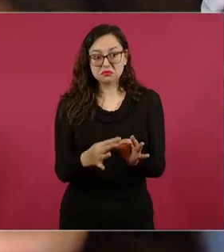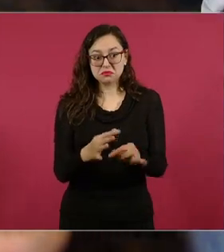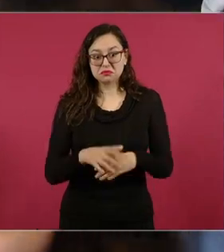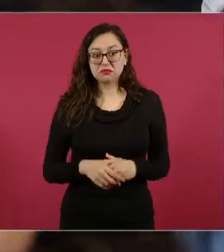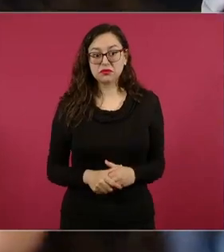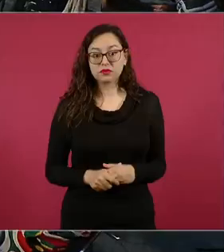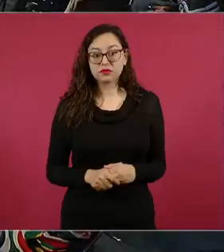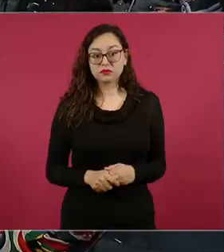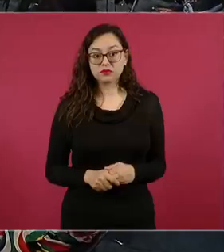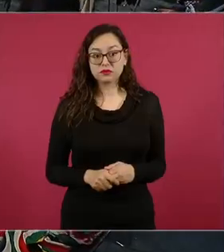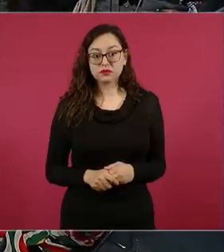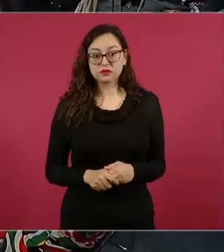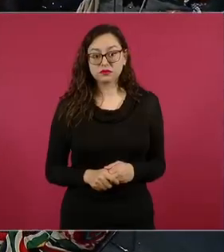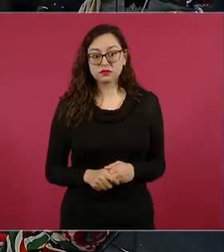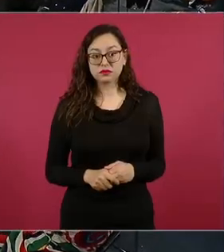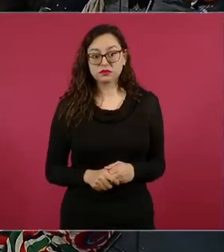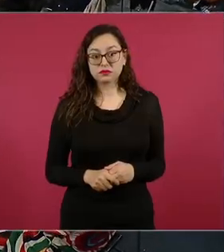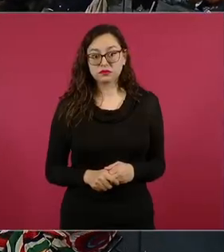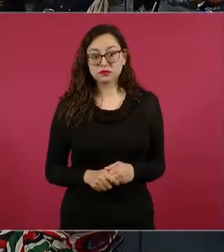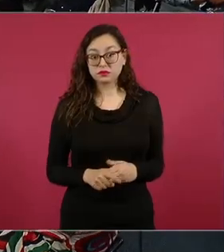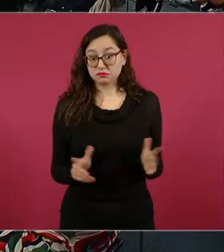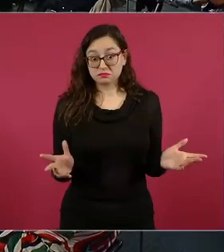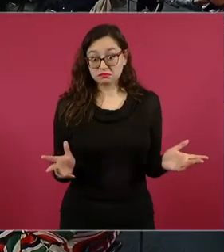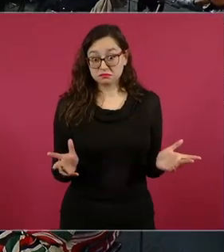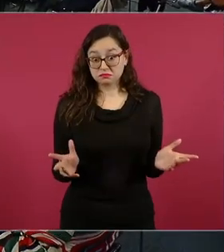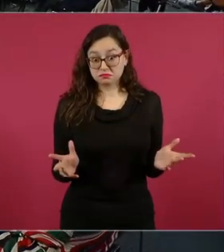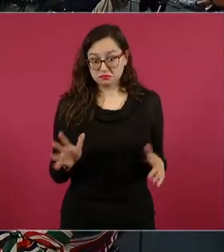no son fáciles.